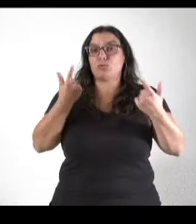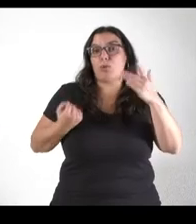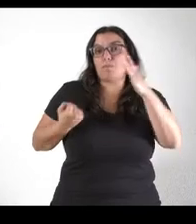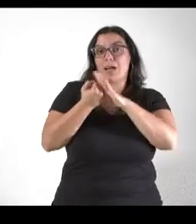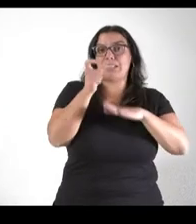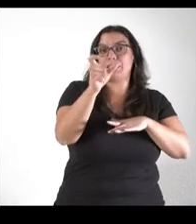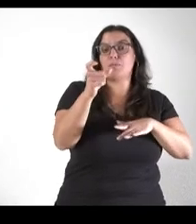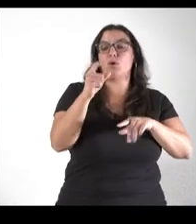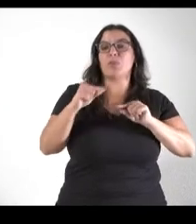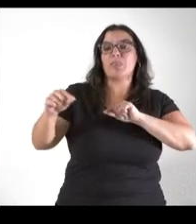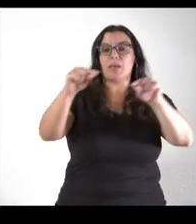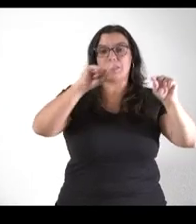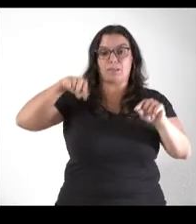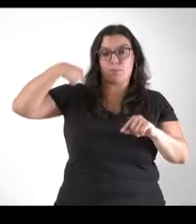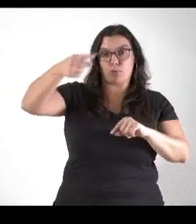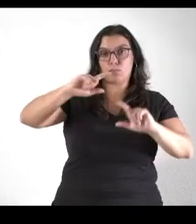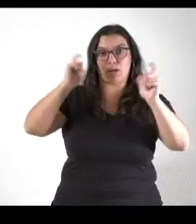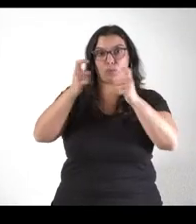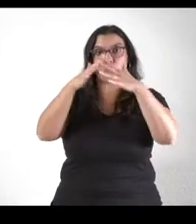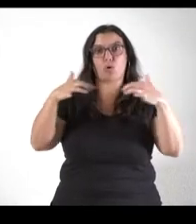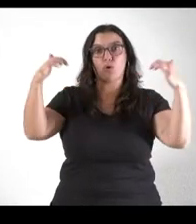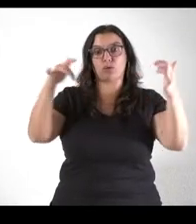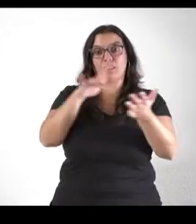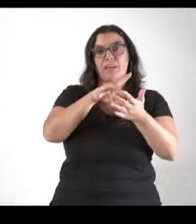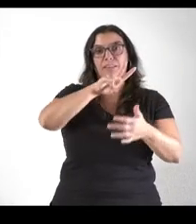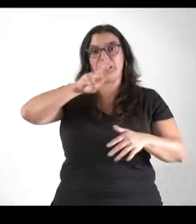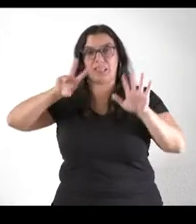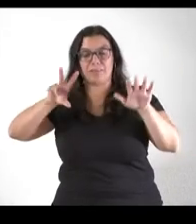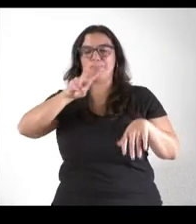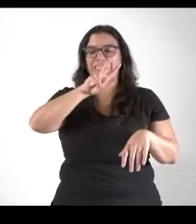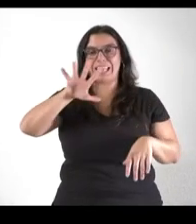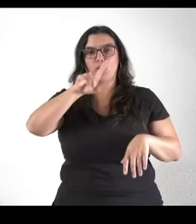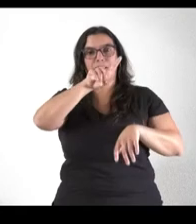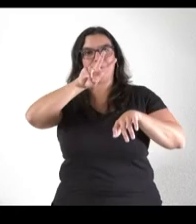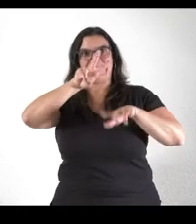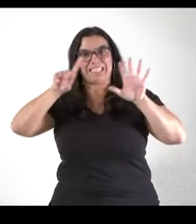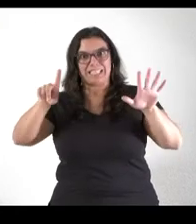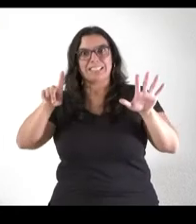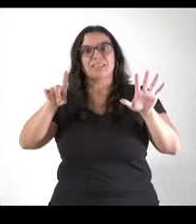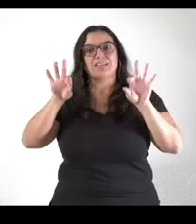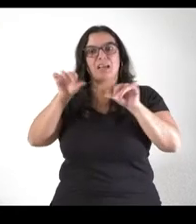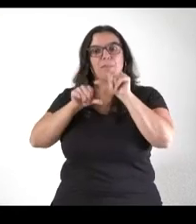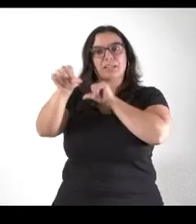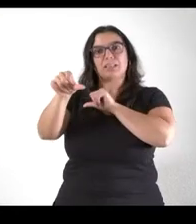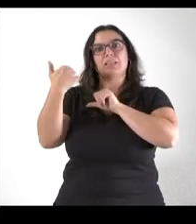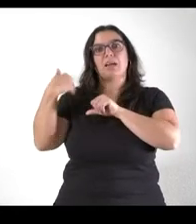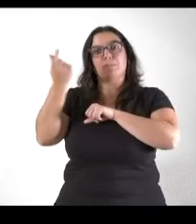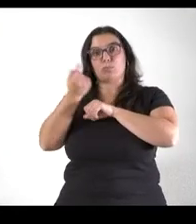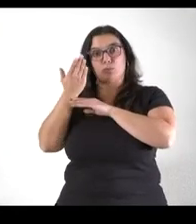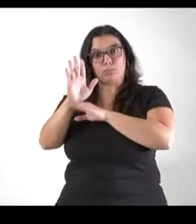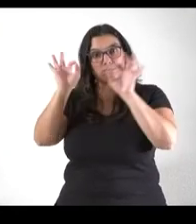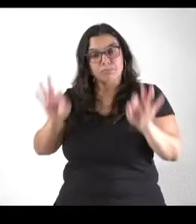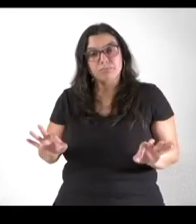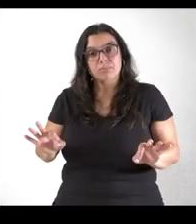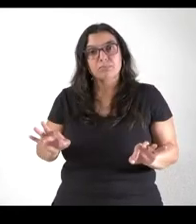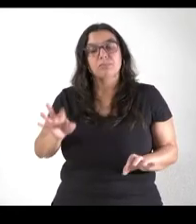o se debatirá en el próximo pleno de las Cortes del 25-26 Y a partir de ahí tienen previsto presentar el presupuesto no